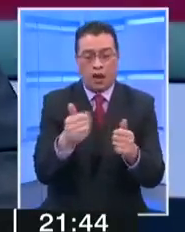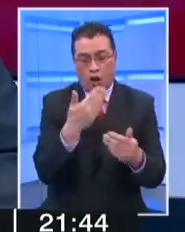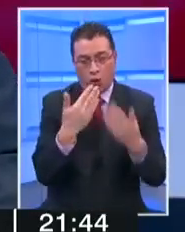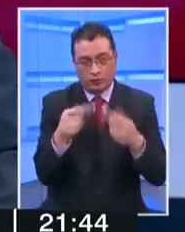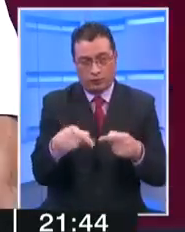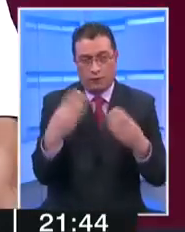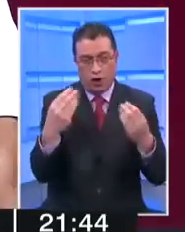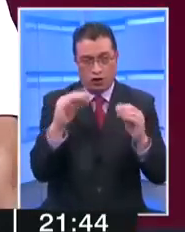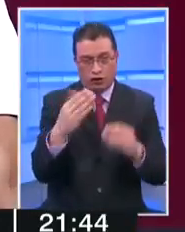esta noche Que esté muy bien gracias a usted adó